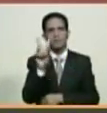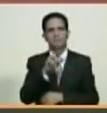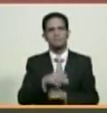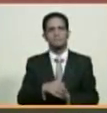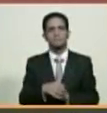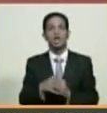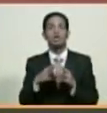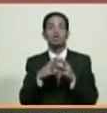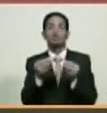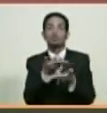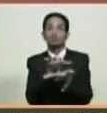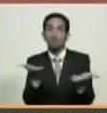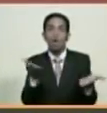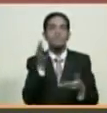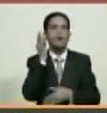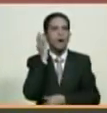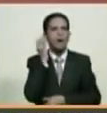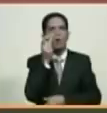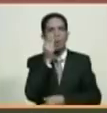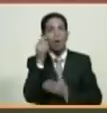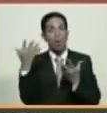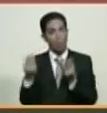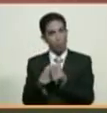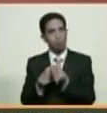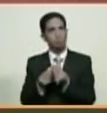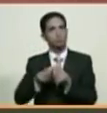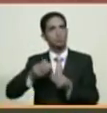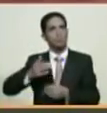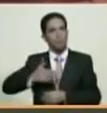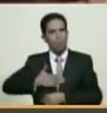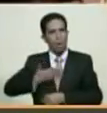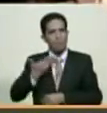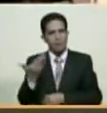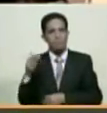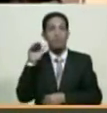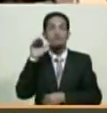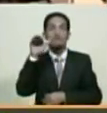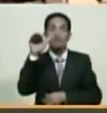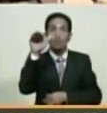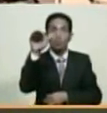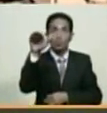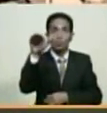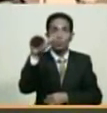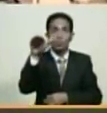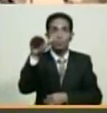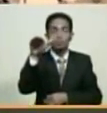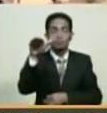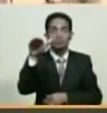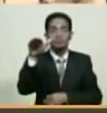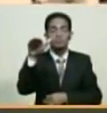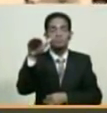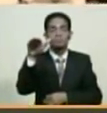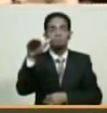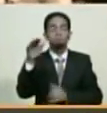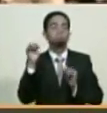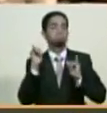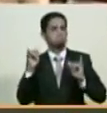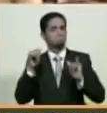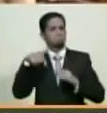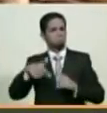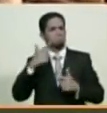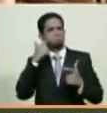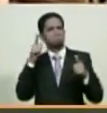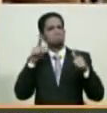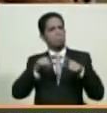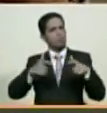todos juntos, para que podamos en un futuro cercano disfrutar de la prosperidad